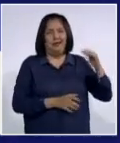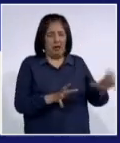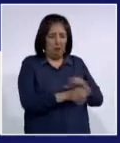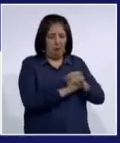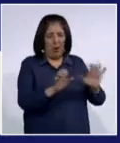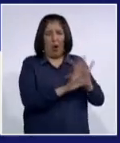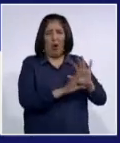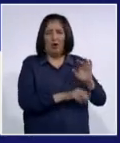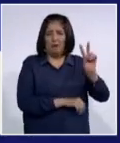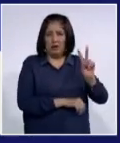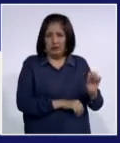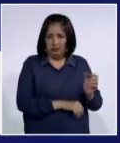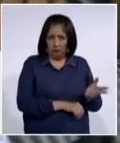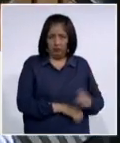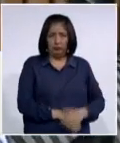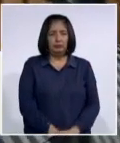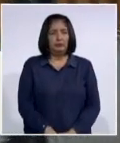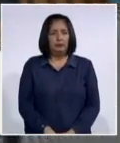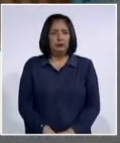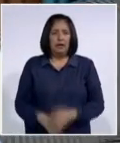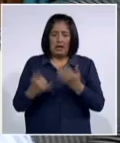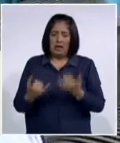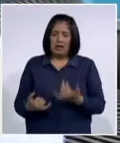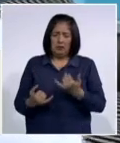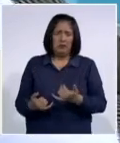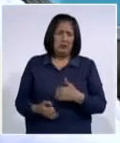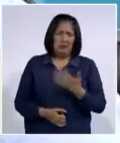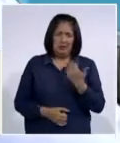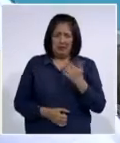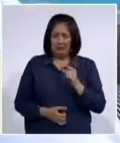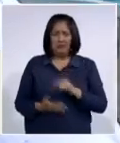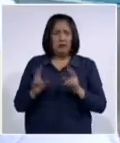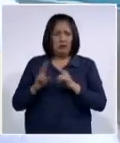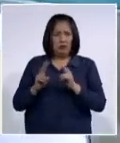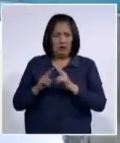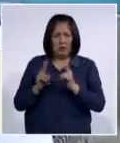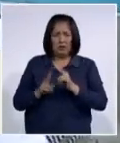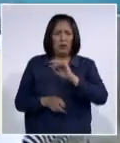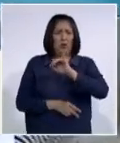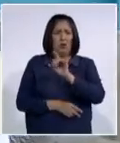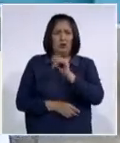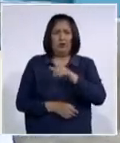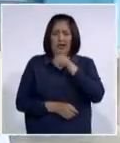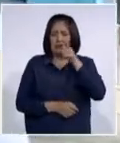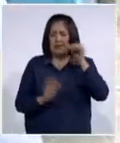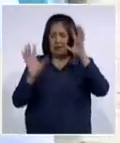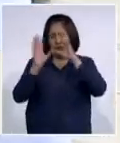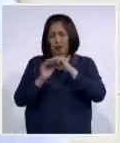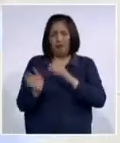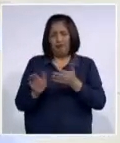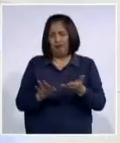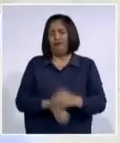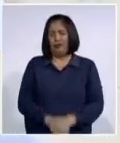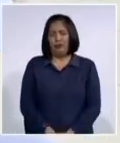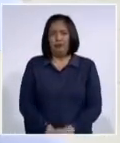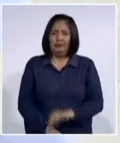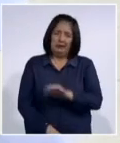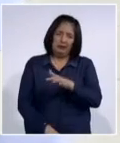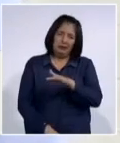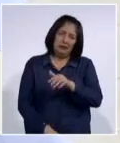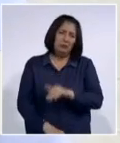El Salvador. Acaba de fallecer mi cuñado Joaquín Ambrosio ayer por la noche, cerca de